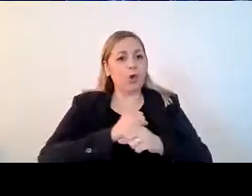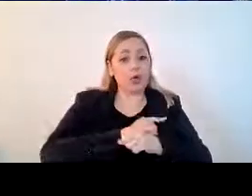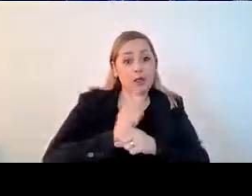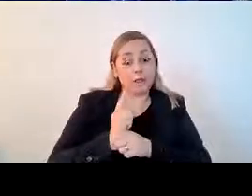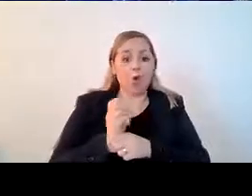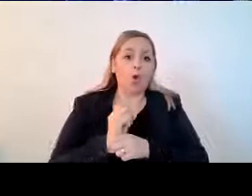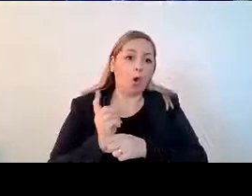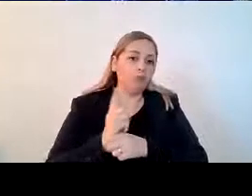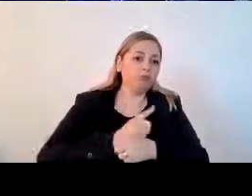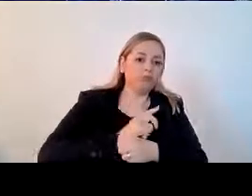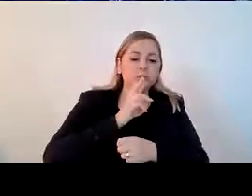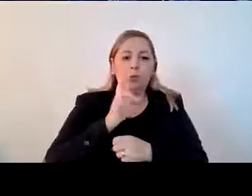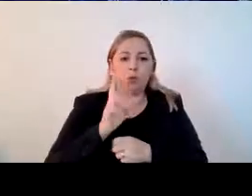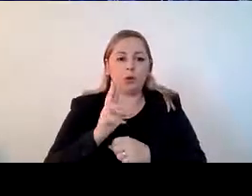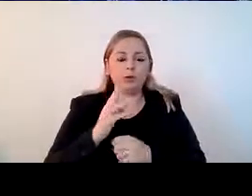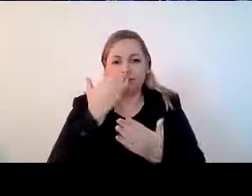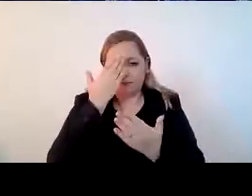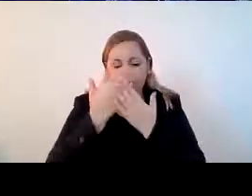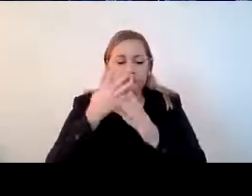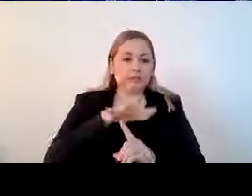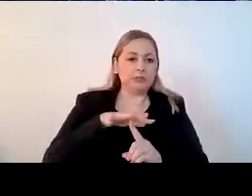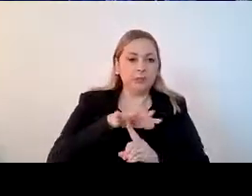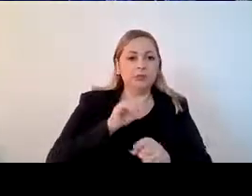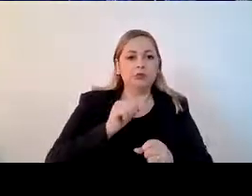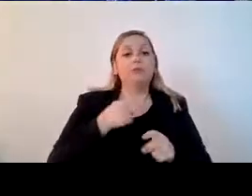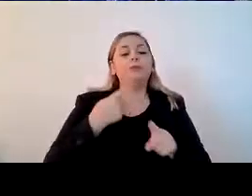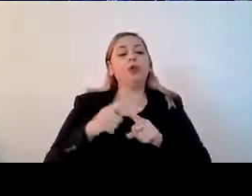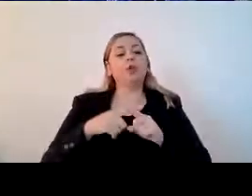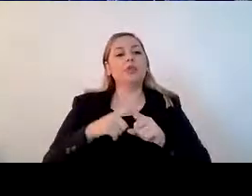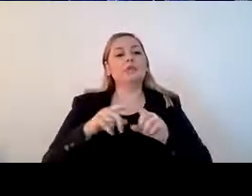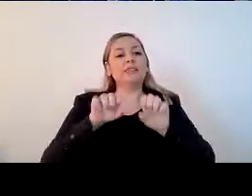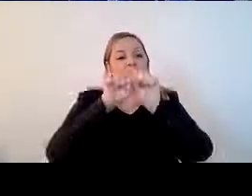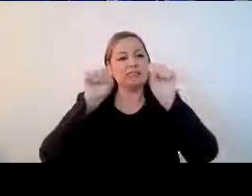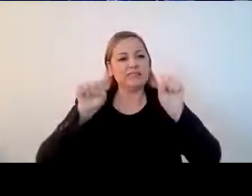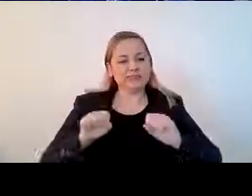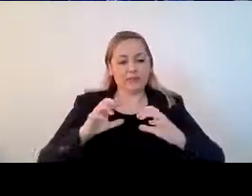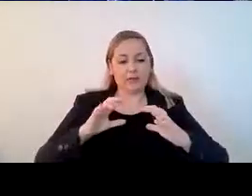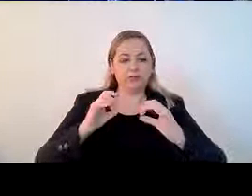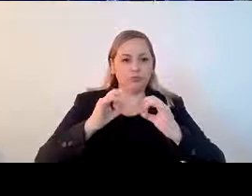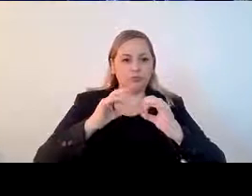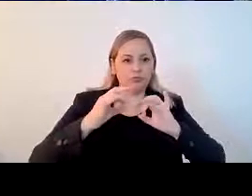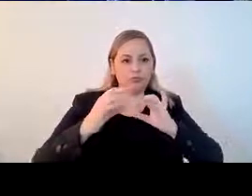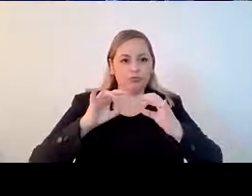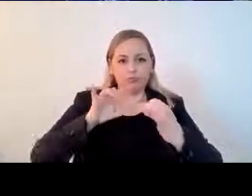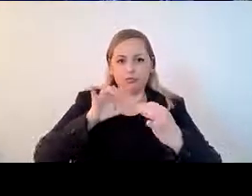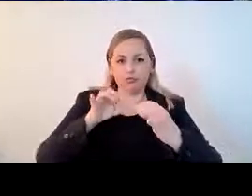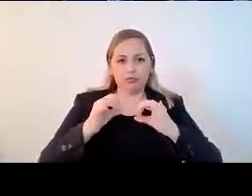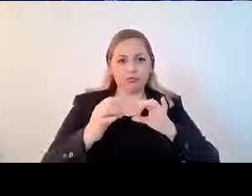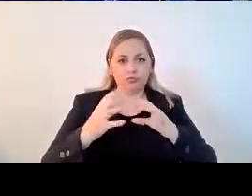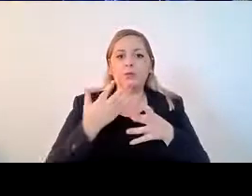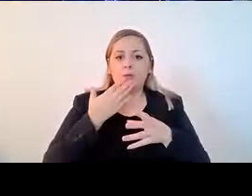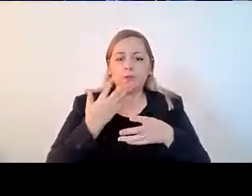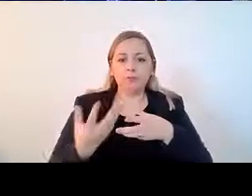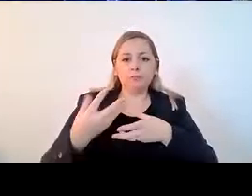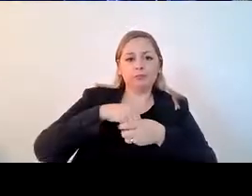ante un suceso o no. Los sistemas de neurotransmisores también estarían involucrados en ello.